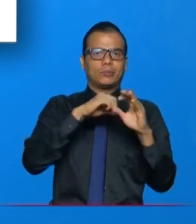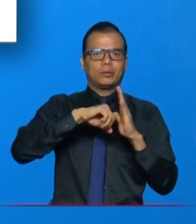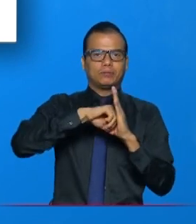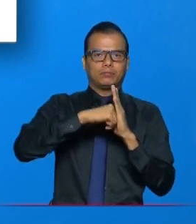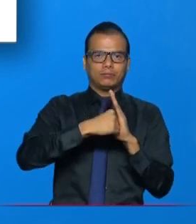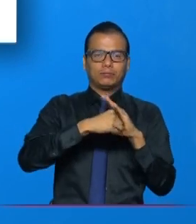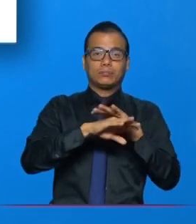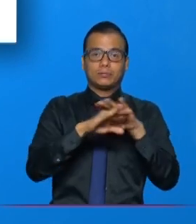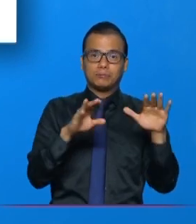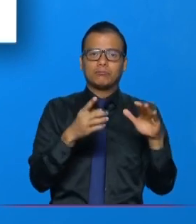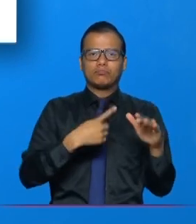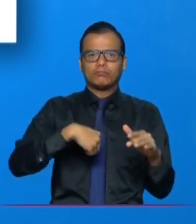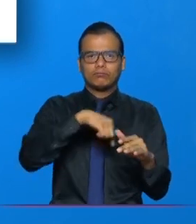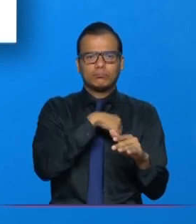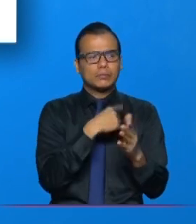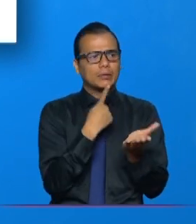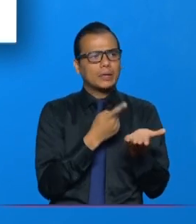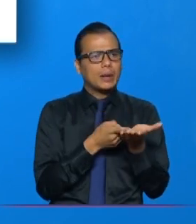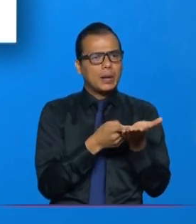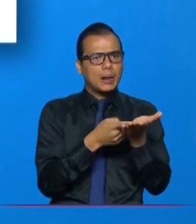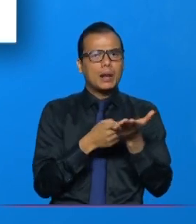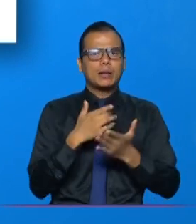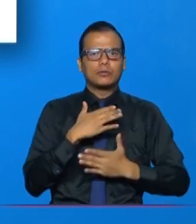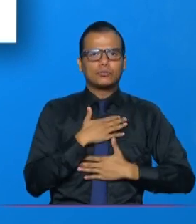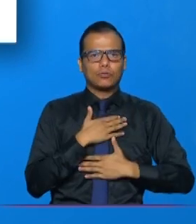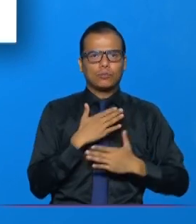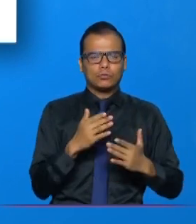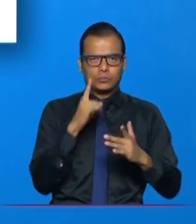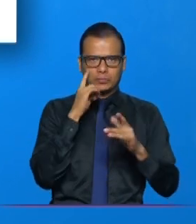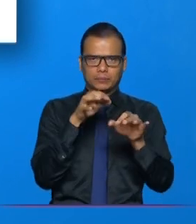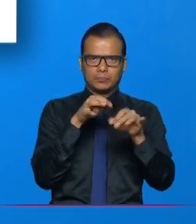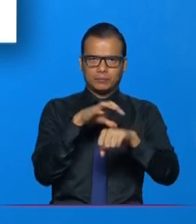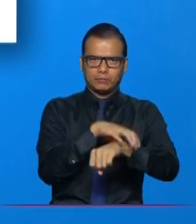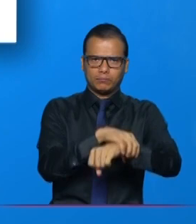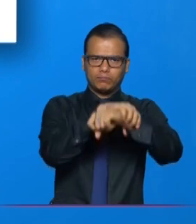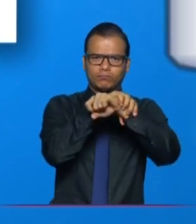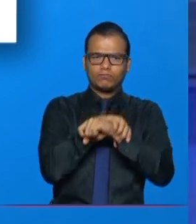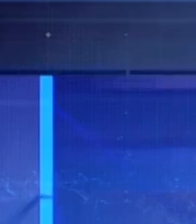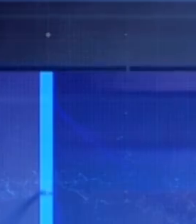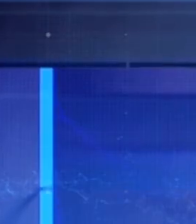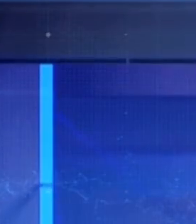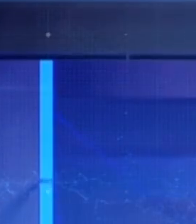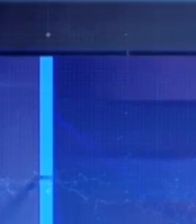al margen de la ley y aclaró el tema de las órdenes de captura.